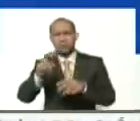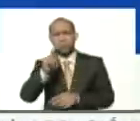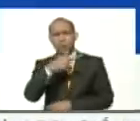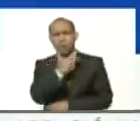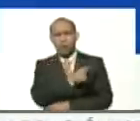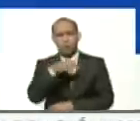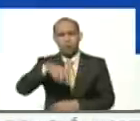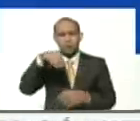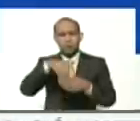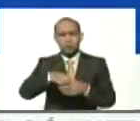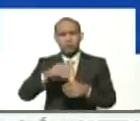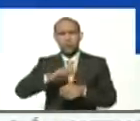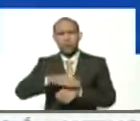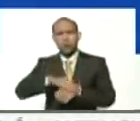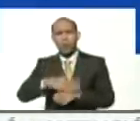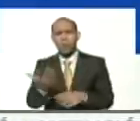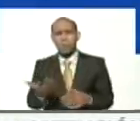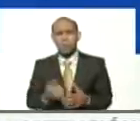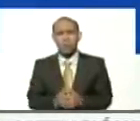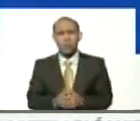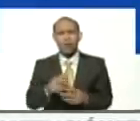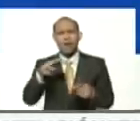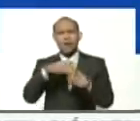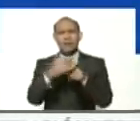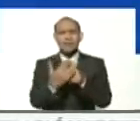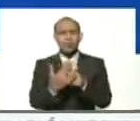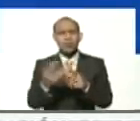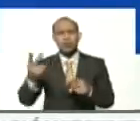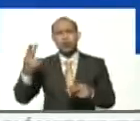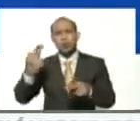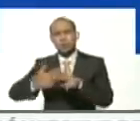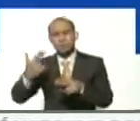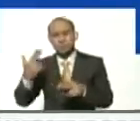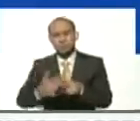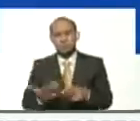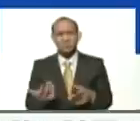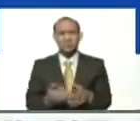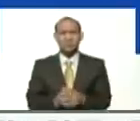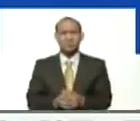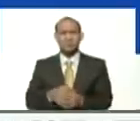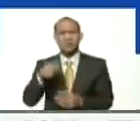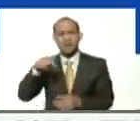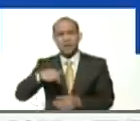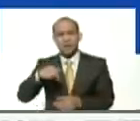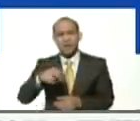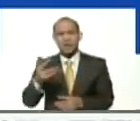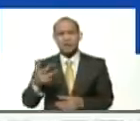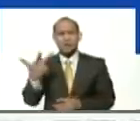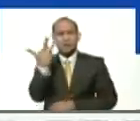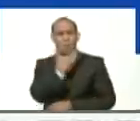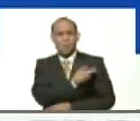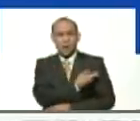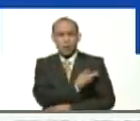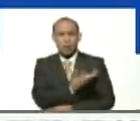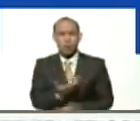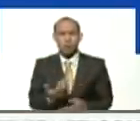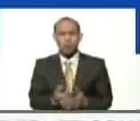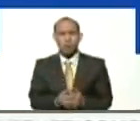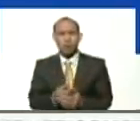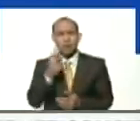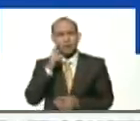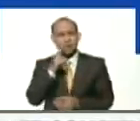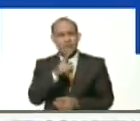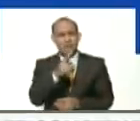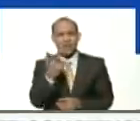en razón de las situaciones complicaciones que se han presentado a quienes han sido vacunados con esta